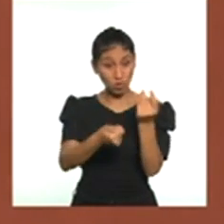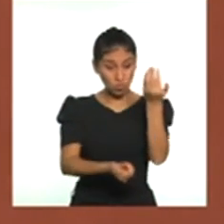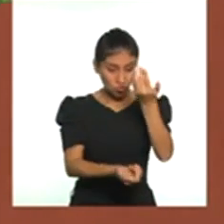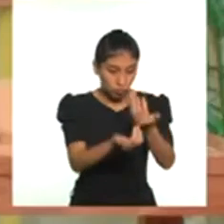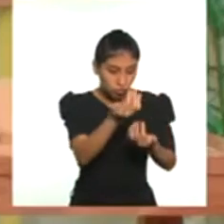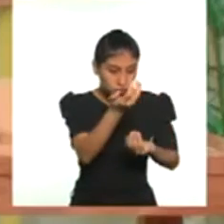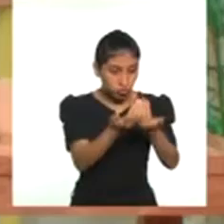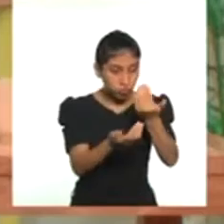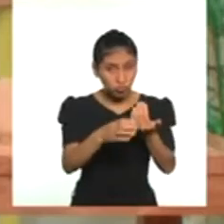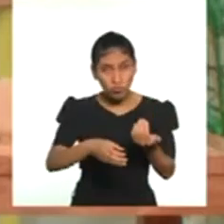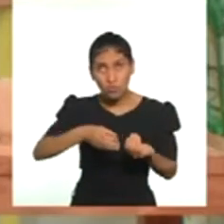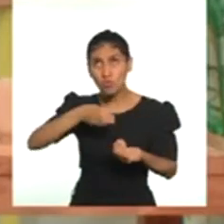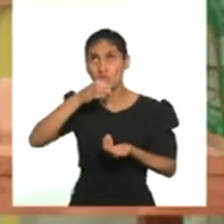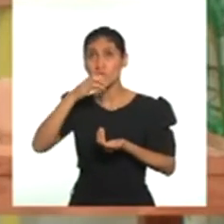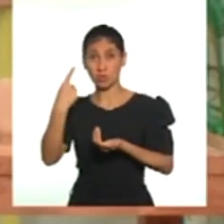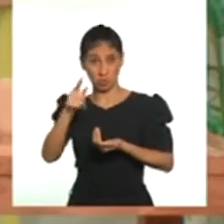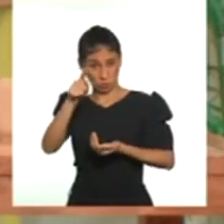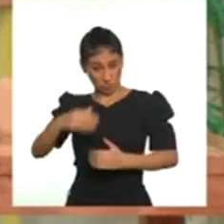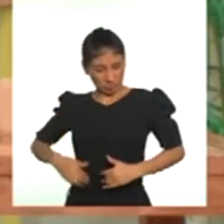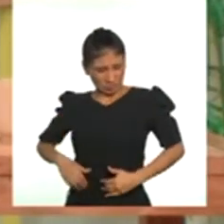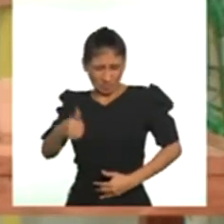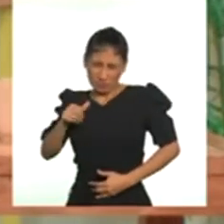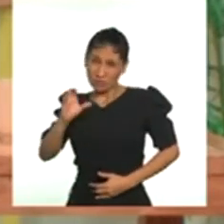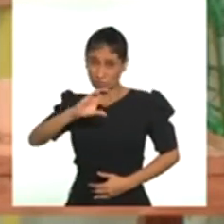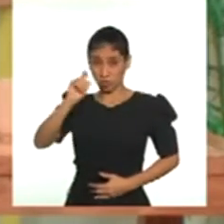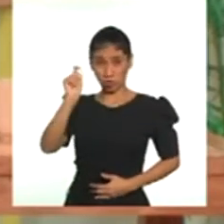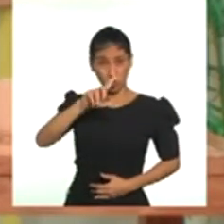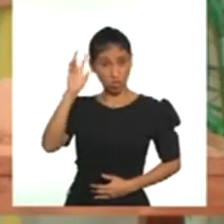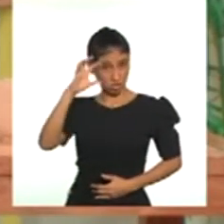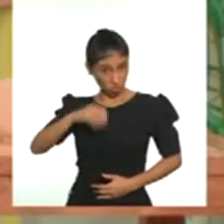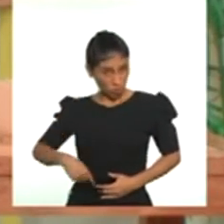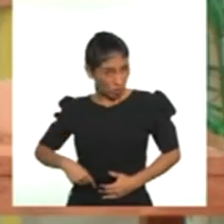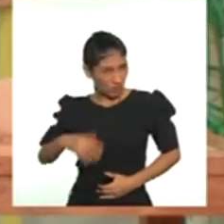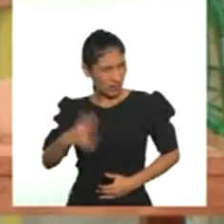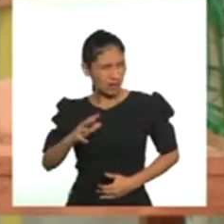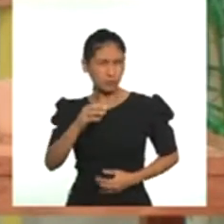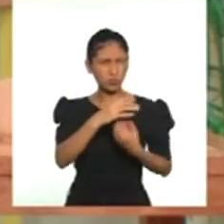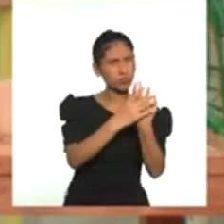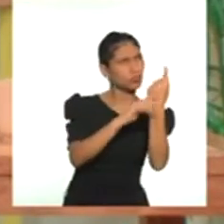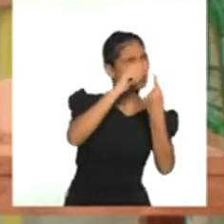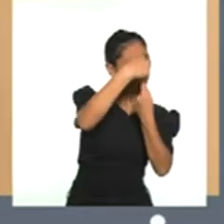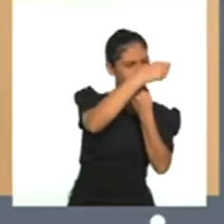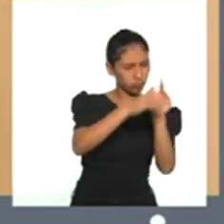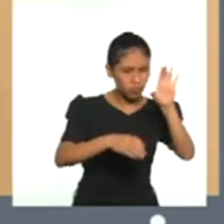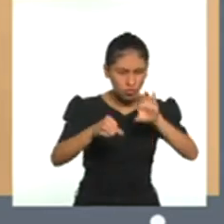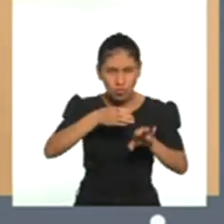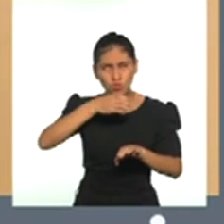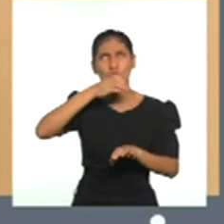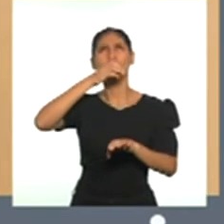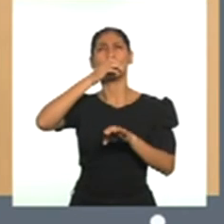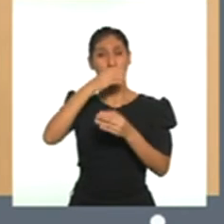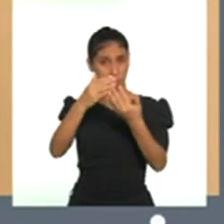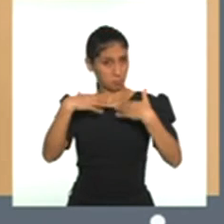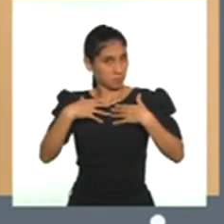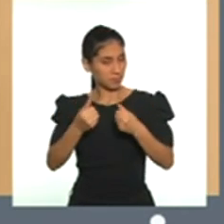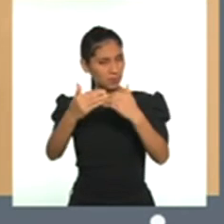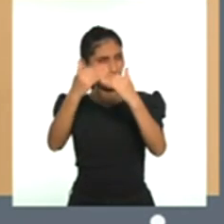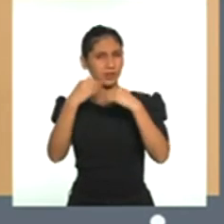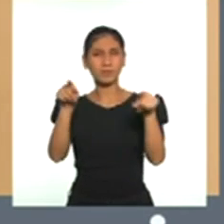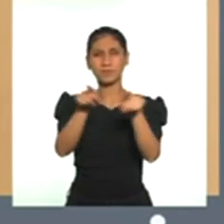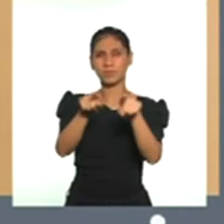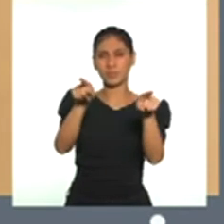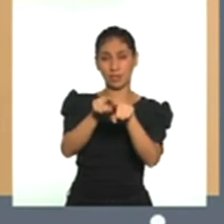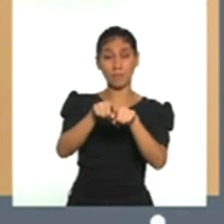bien, profesor. Pero una cosa importante. ¿Sabemos cómo le ha ido con la pandemia a la población amazónica? Pues los pueblos indígenas